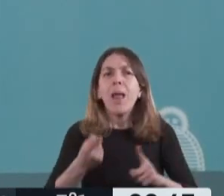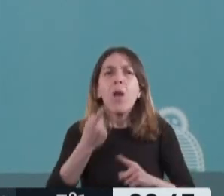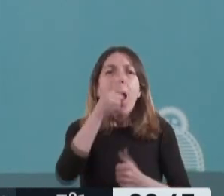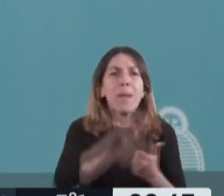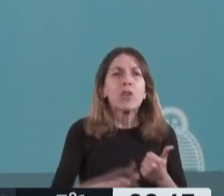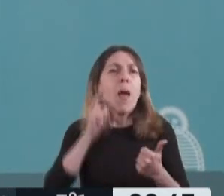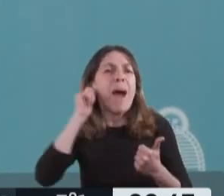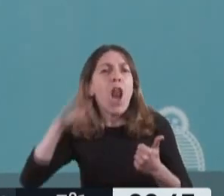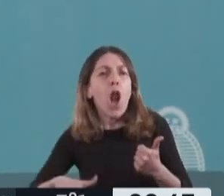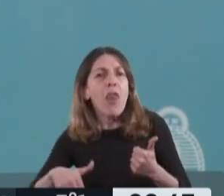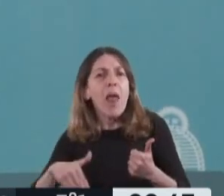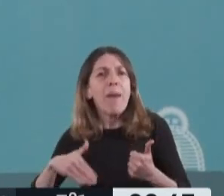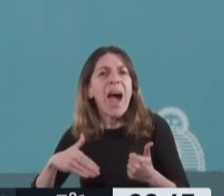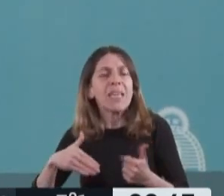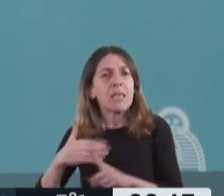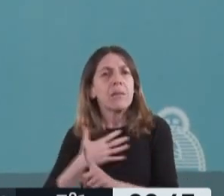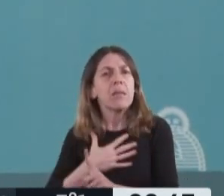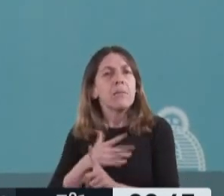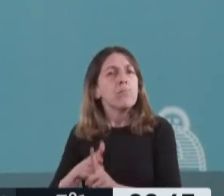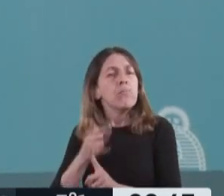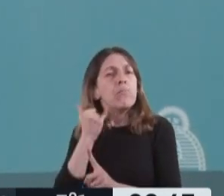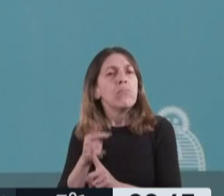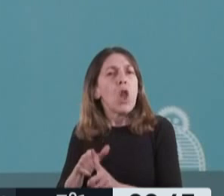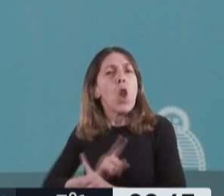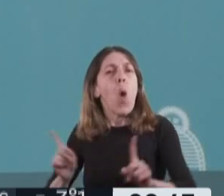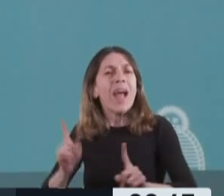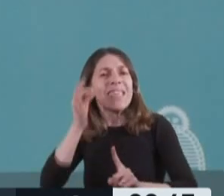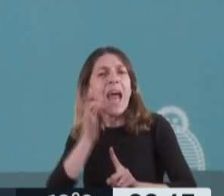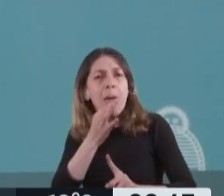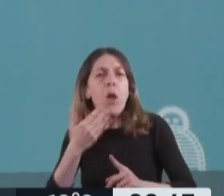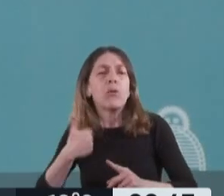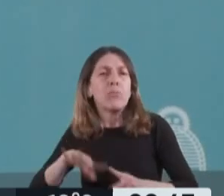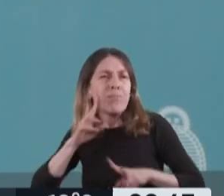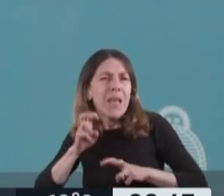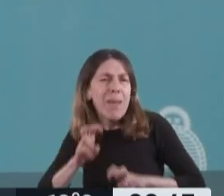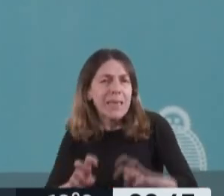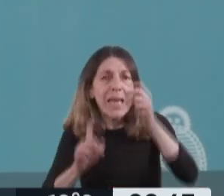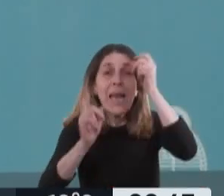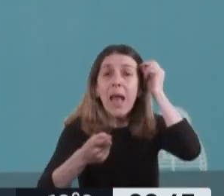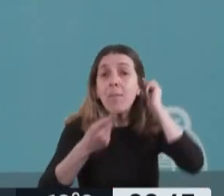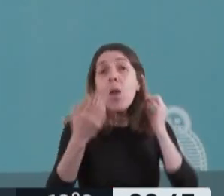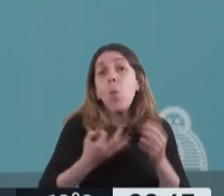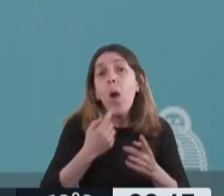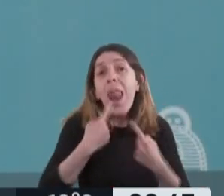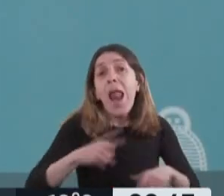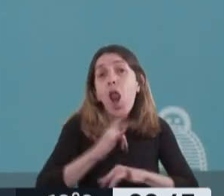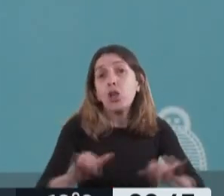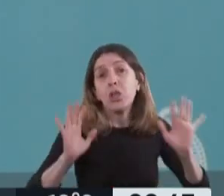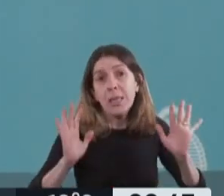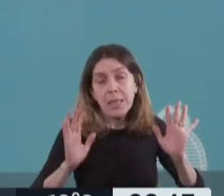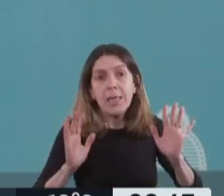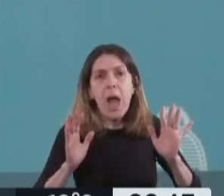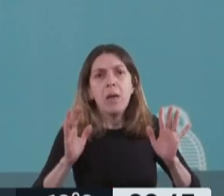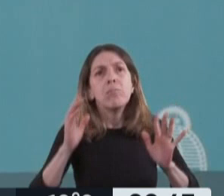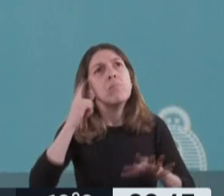sintomático que se descartó un segundo caso se sigue investigando la buena noticia y la mirada optimista es que la